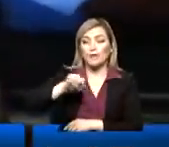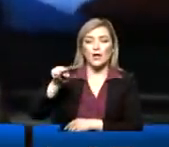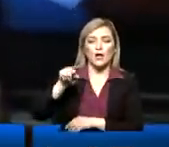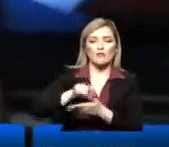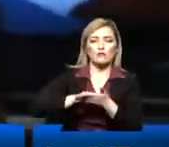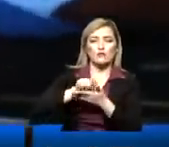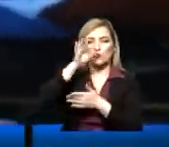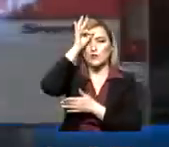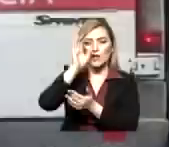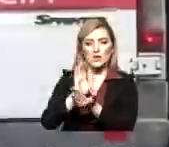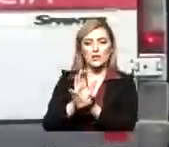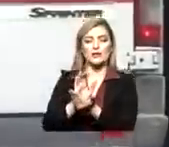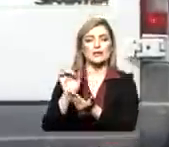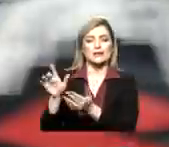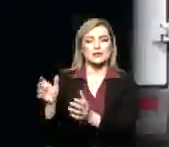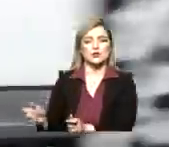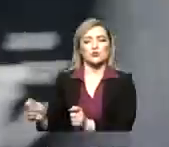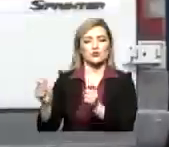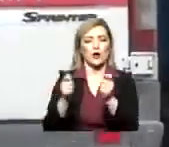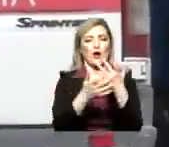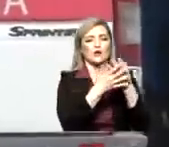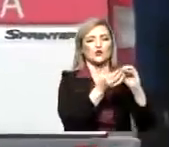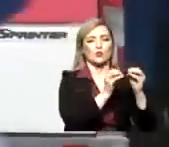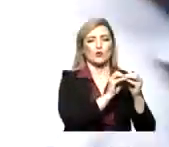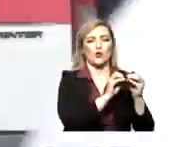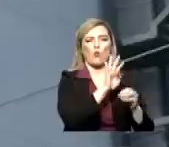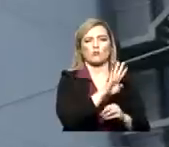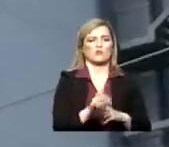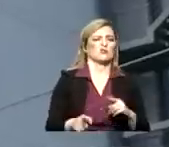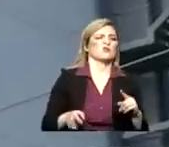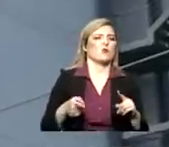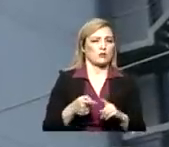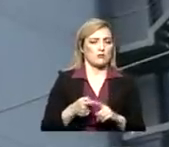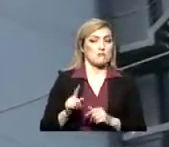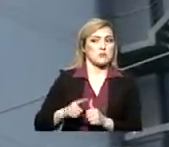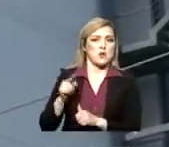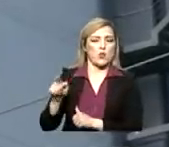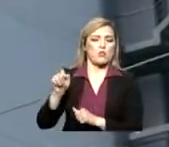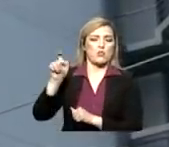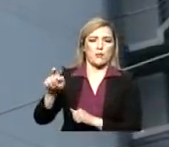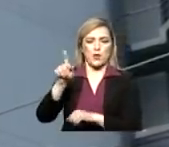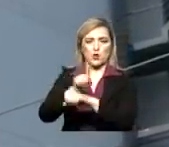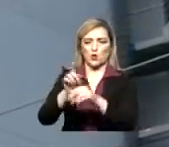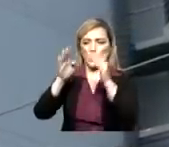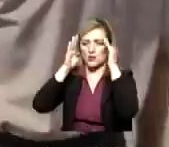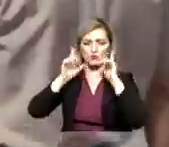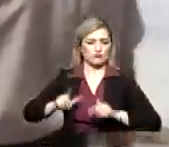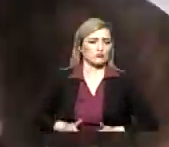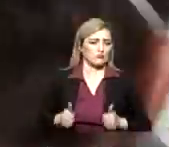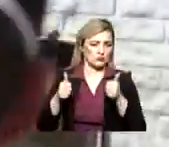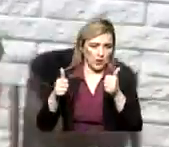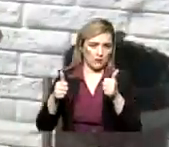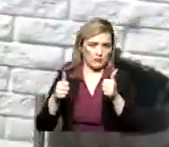firmados en los hospitales del IES, será trasladado a la cárcel 4 en Quito, pero primero deberá recibir el alta médica.